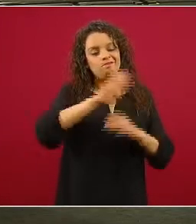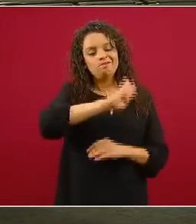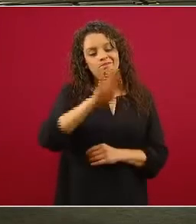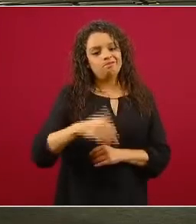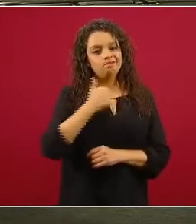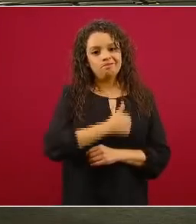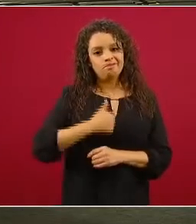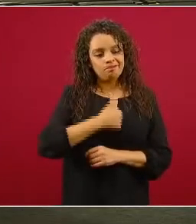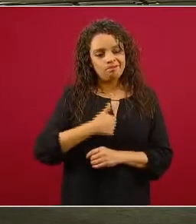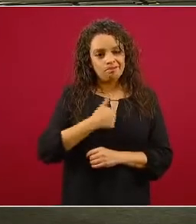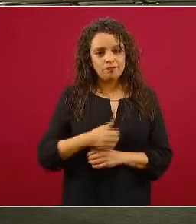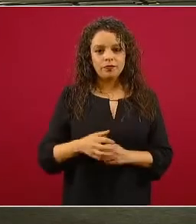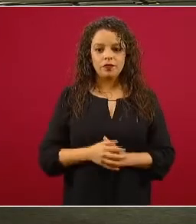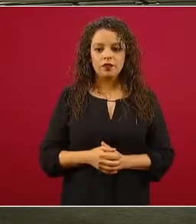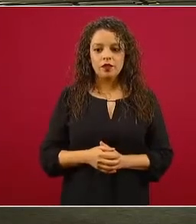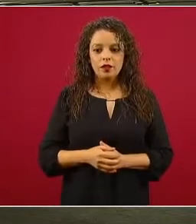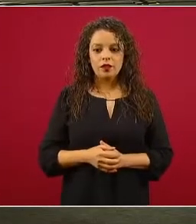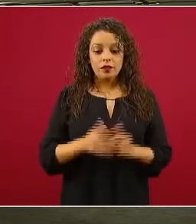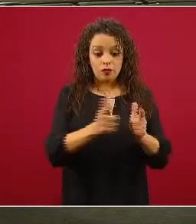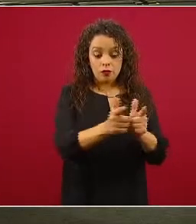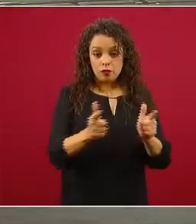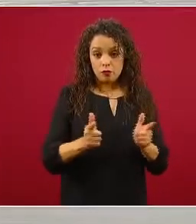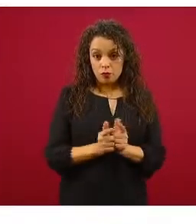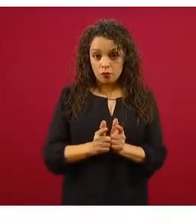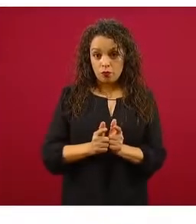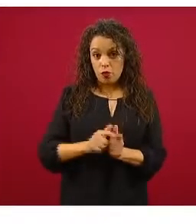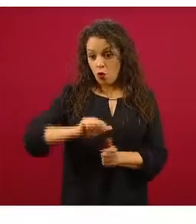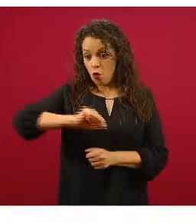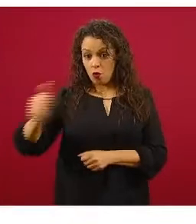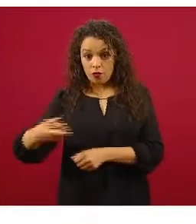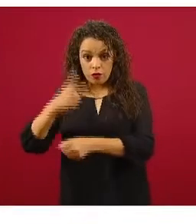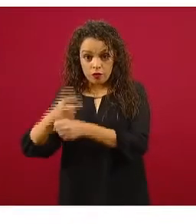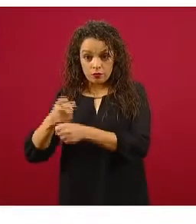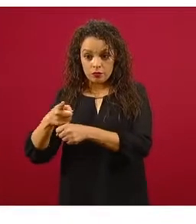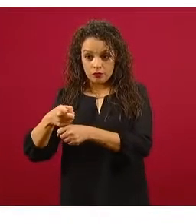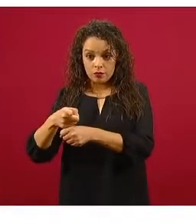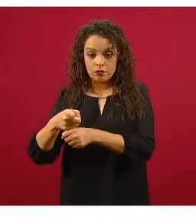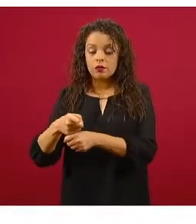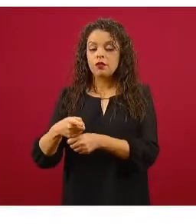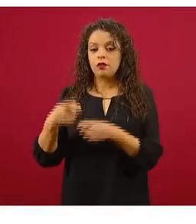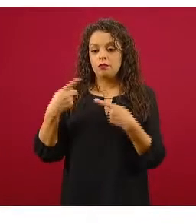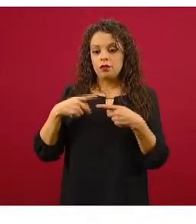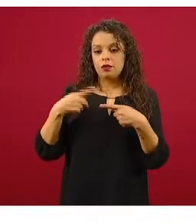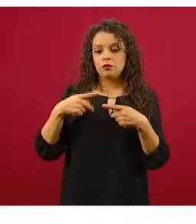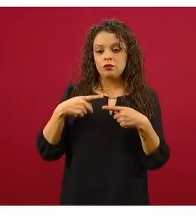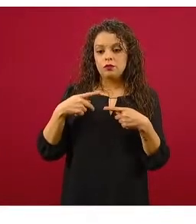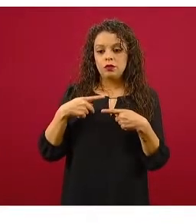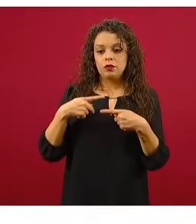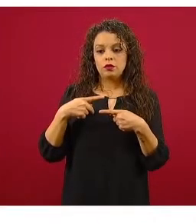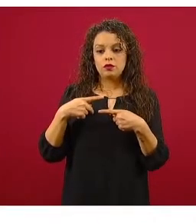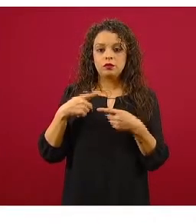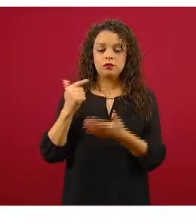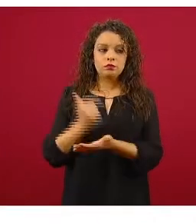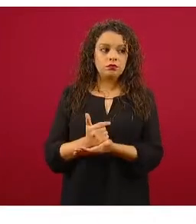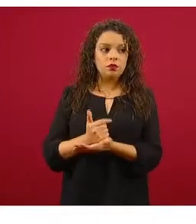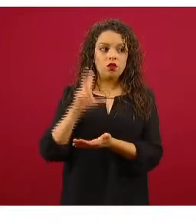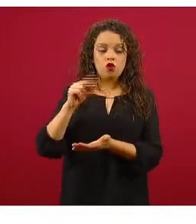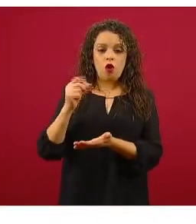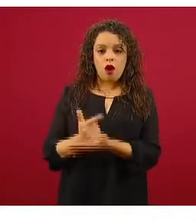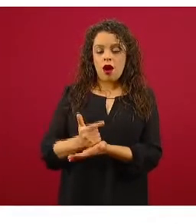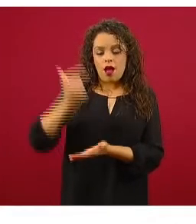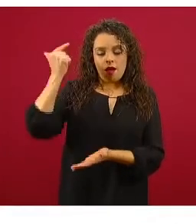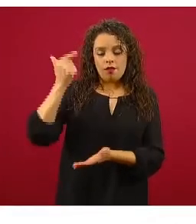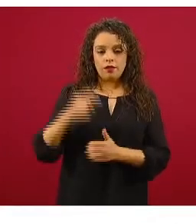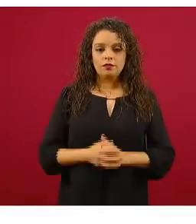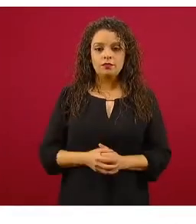grupo de enfermos leves, que fueron confirmados ambos, 2,000, cerca de 2,000 confirmados que tuvieron enfermedad